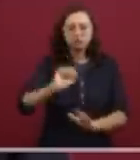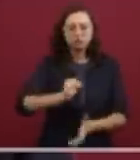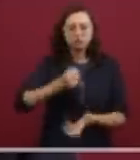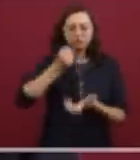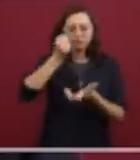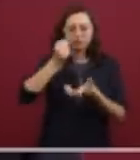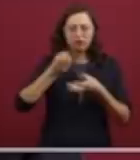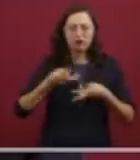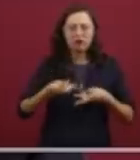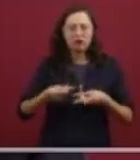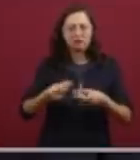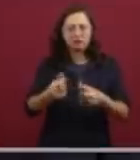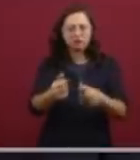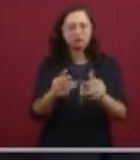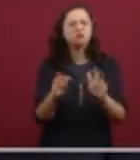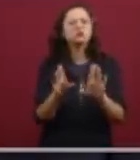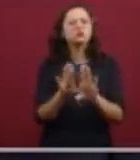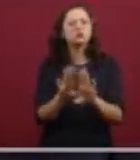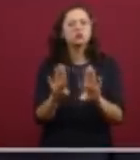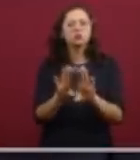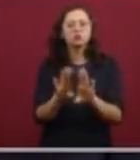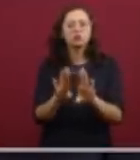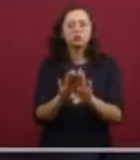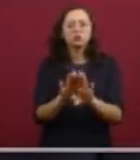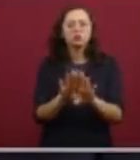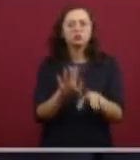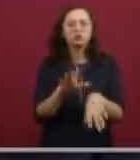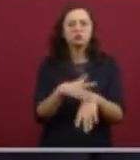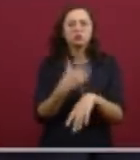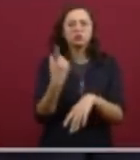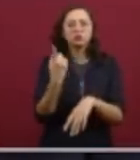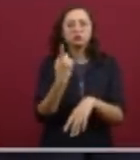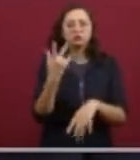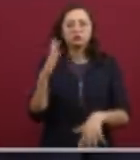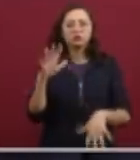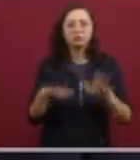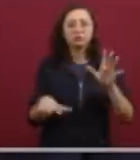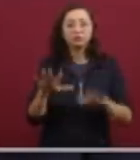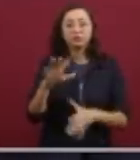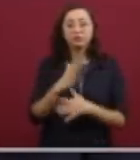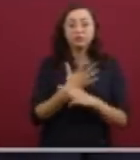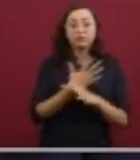habla de ajustes en el presupuesto